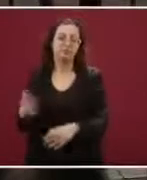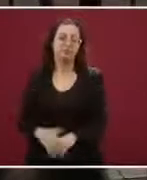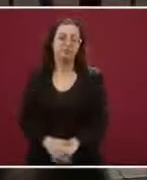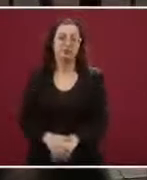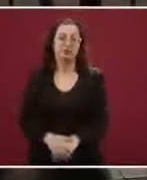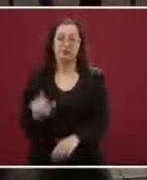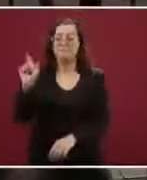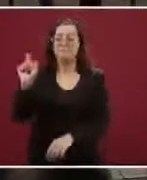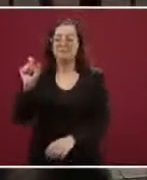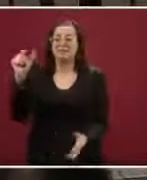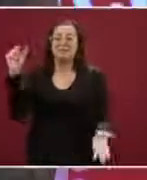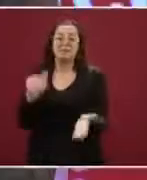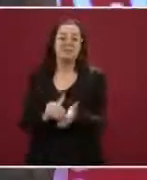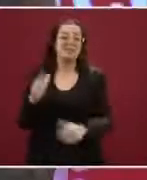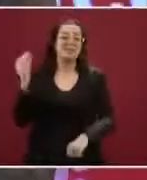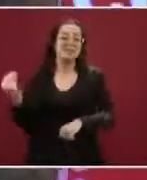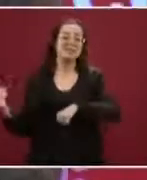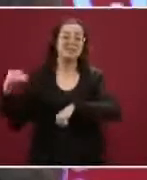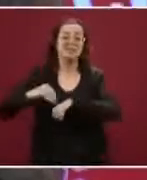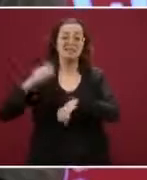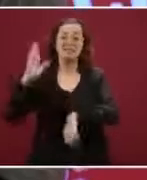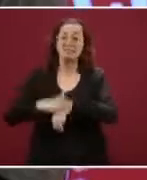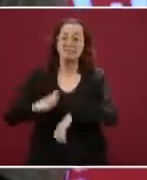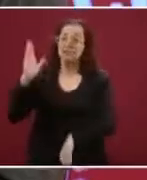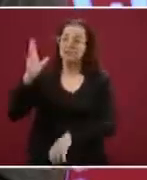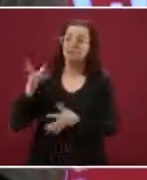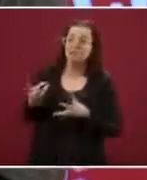20,000 más, cuando menos,